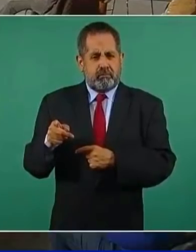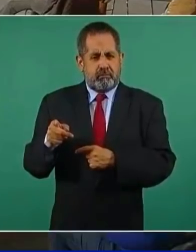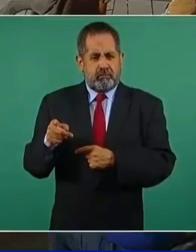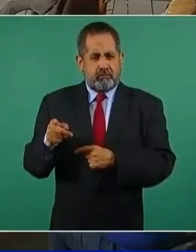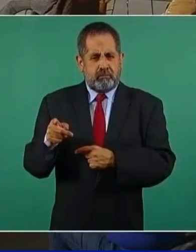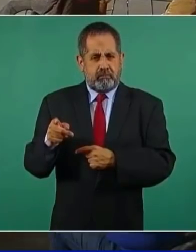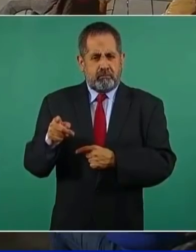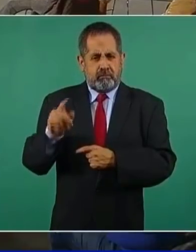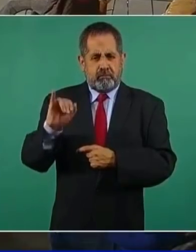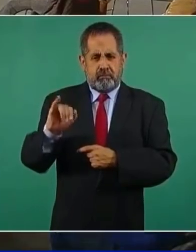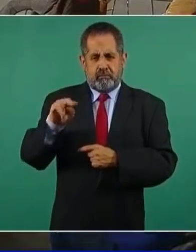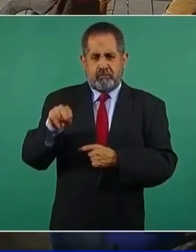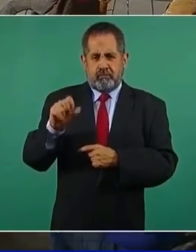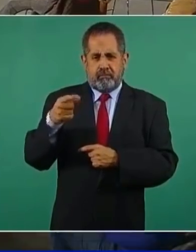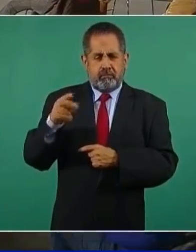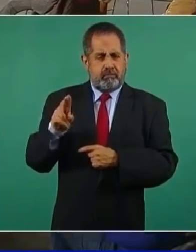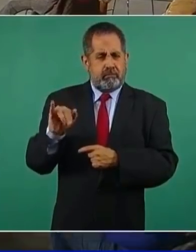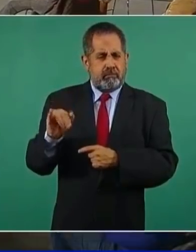Iñaki.